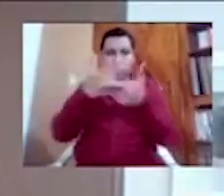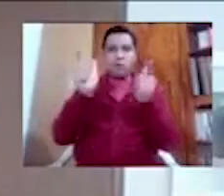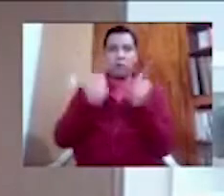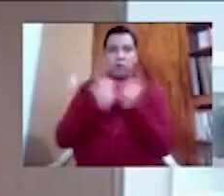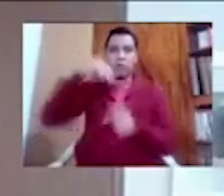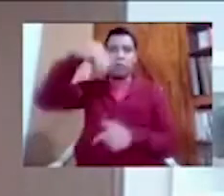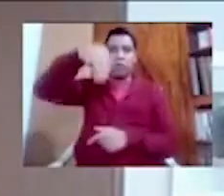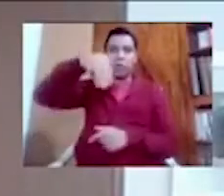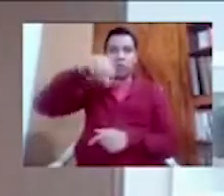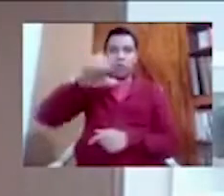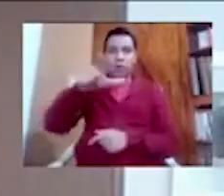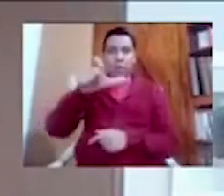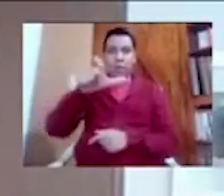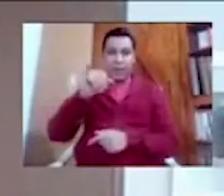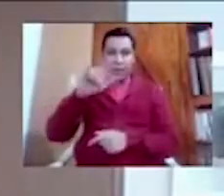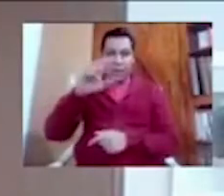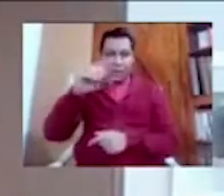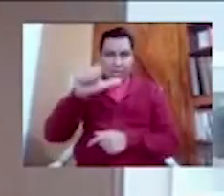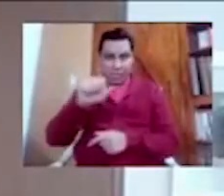el Imperio Azteca?